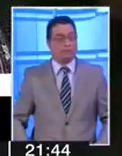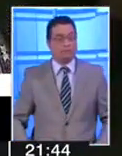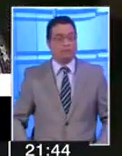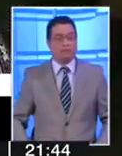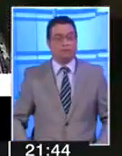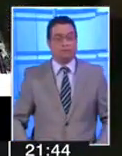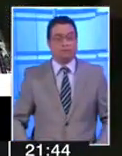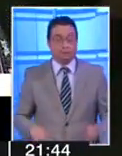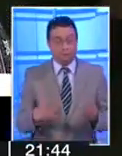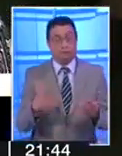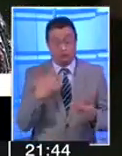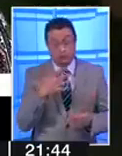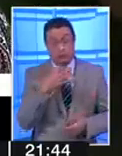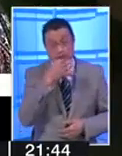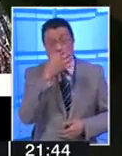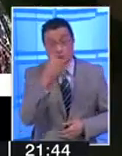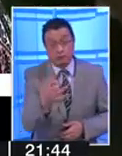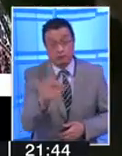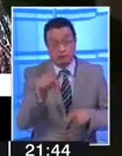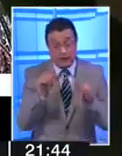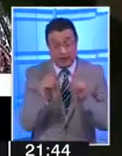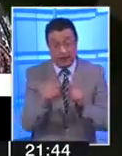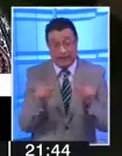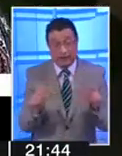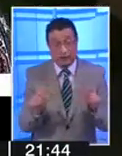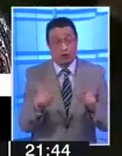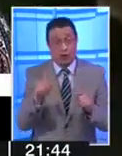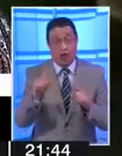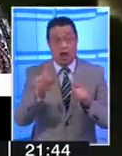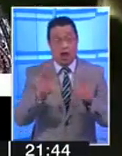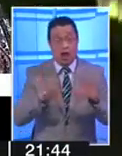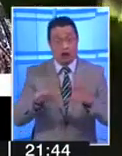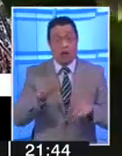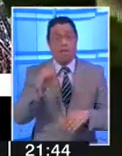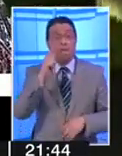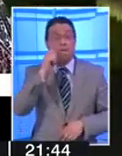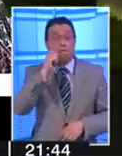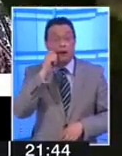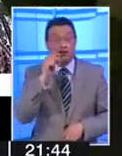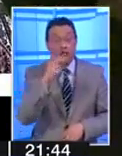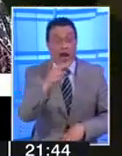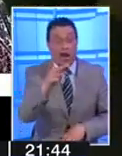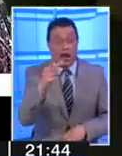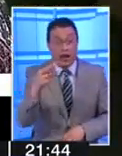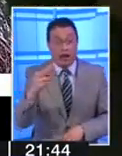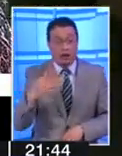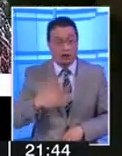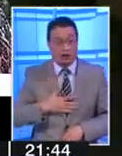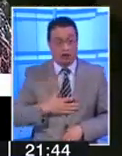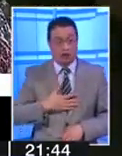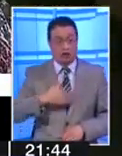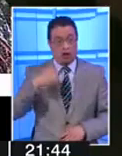Bueno, tal como te dije, Daniel, esto es algo personal. Yo creo que